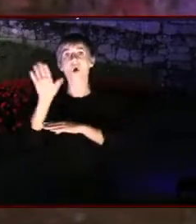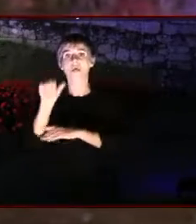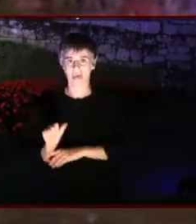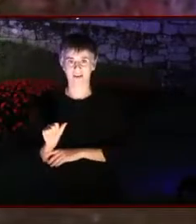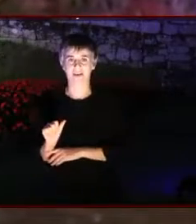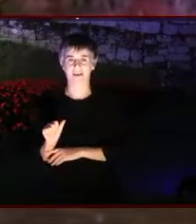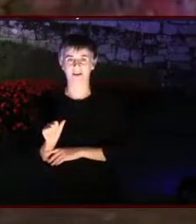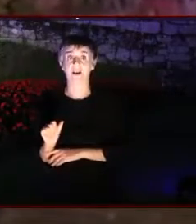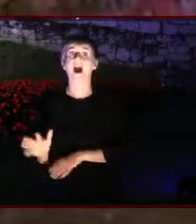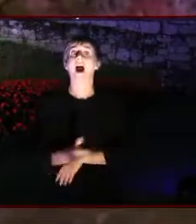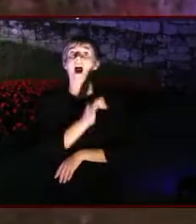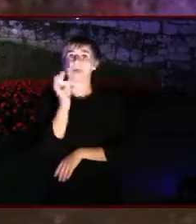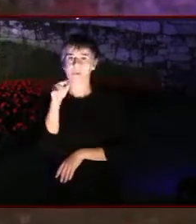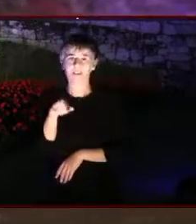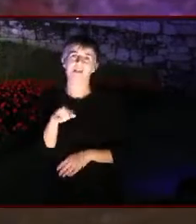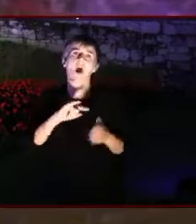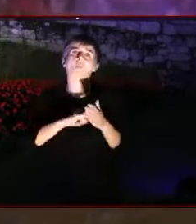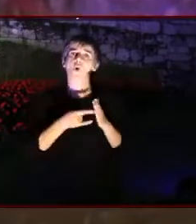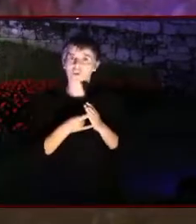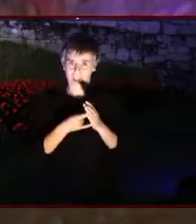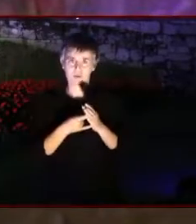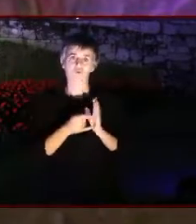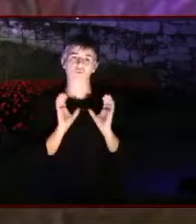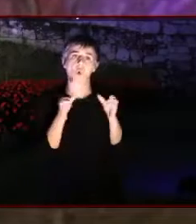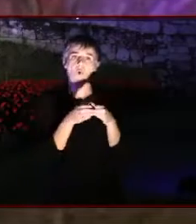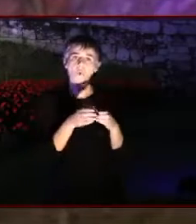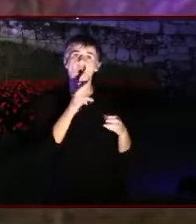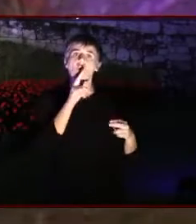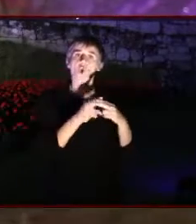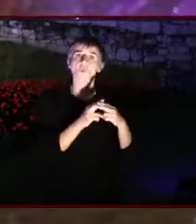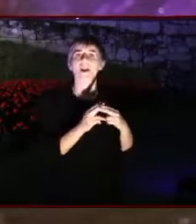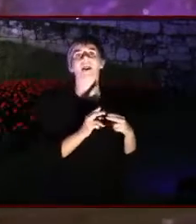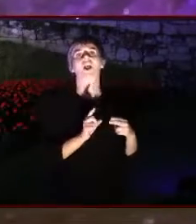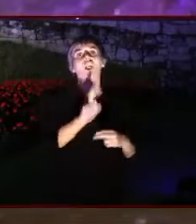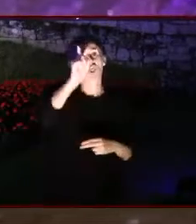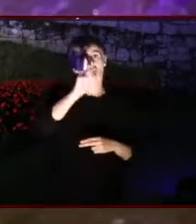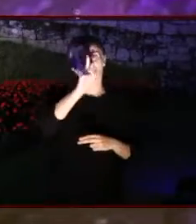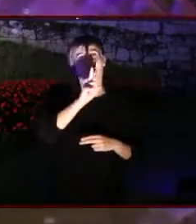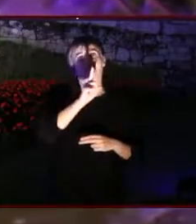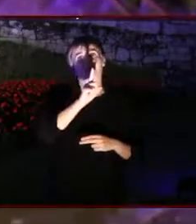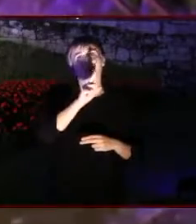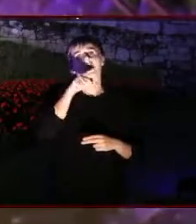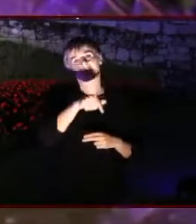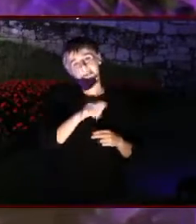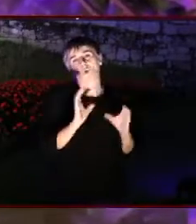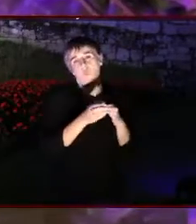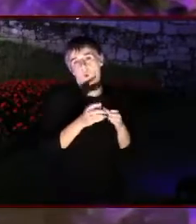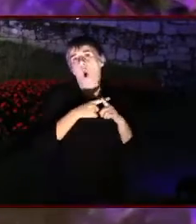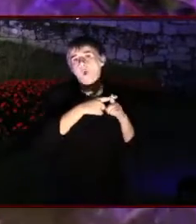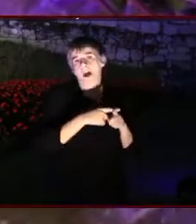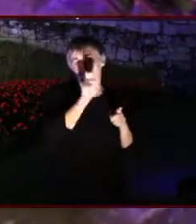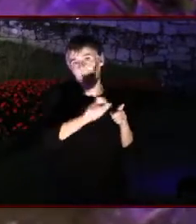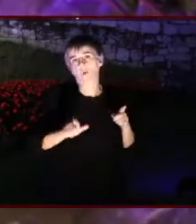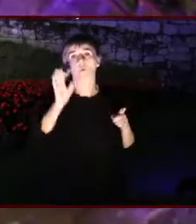Ademais, ten un proxecto iniciado cunha banda chamada Norde que comparte con outras rapazas mentorizadas. Este é o